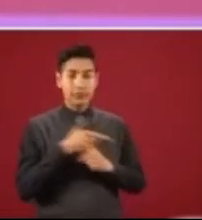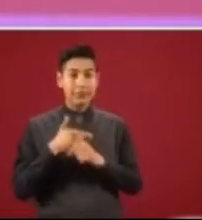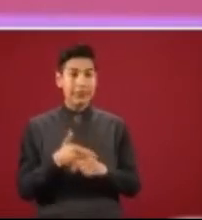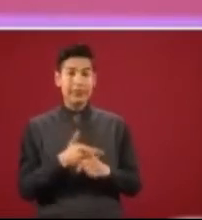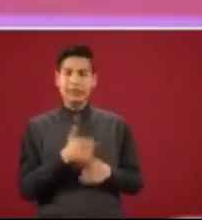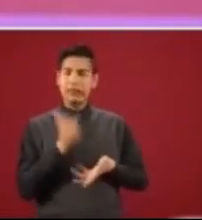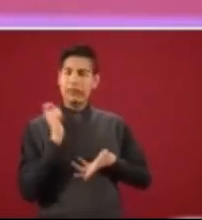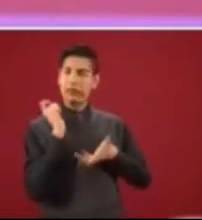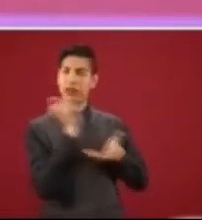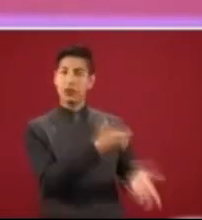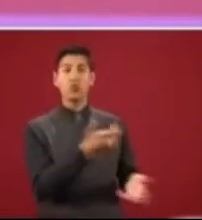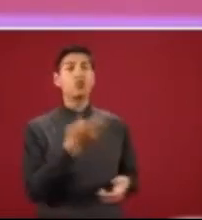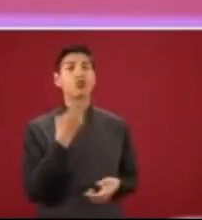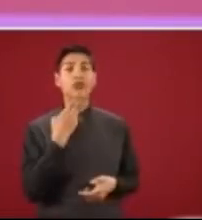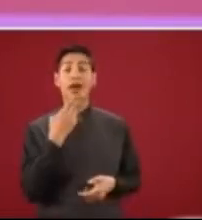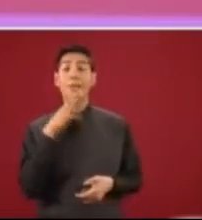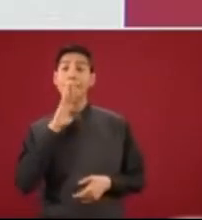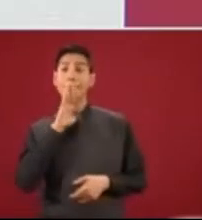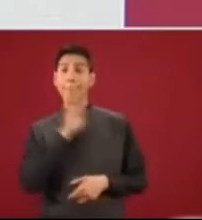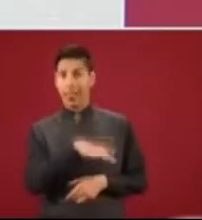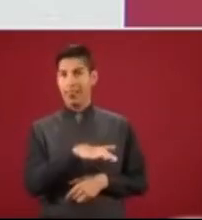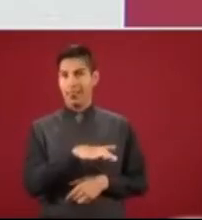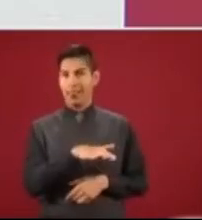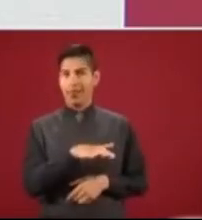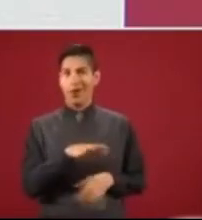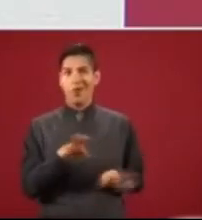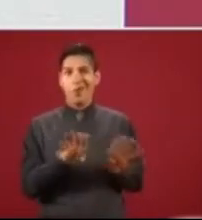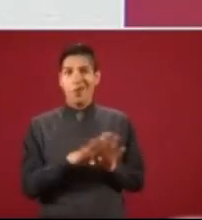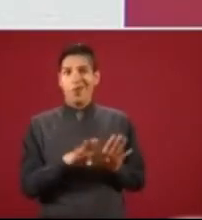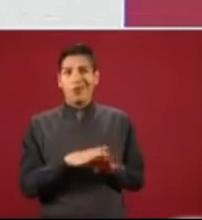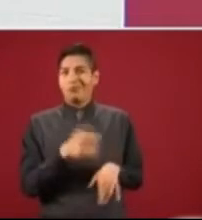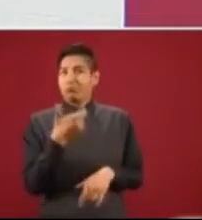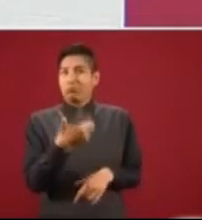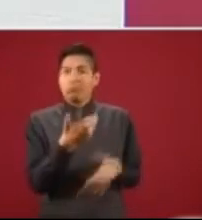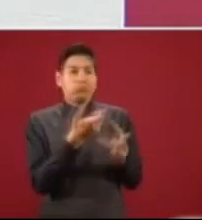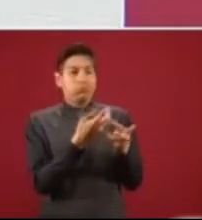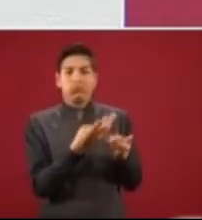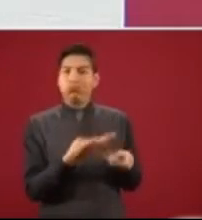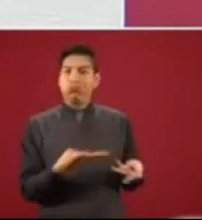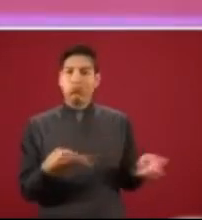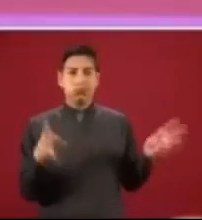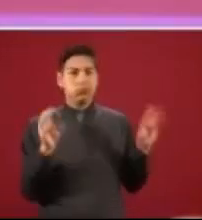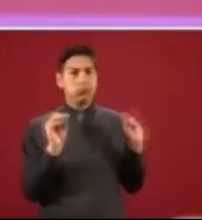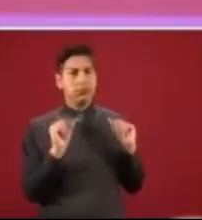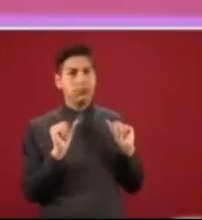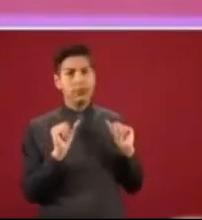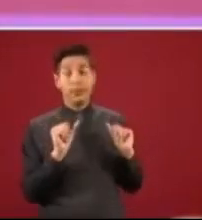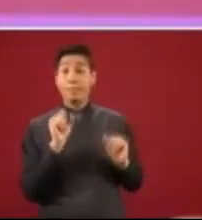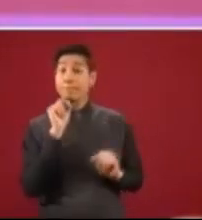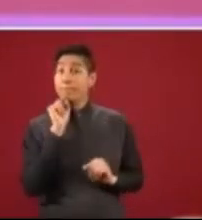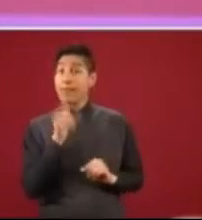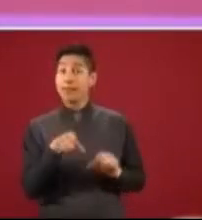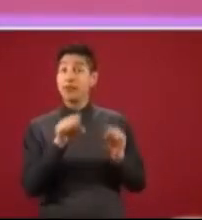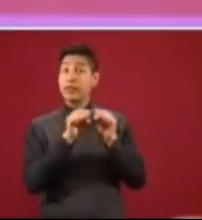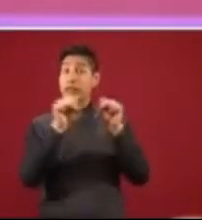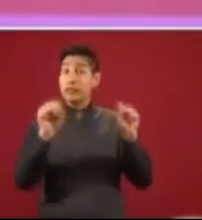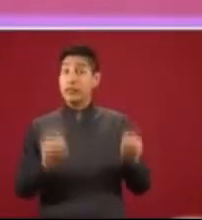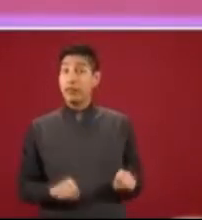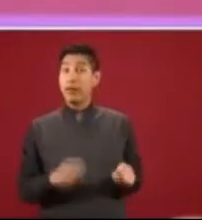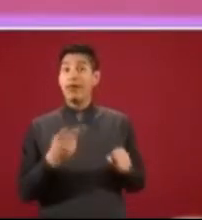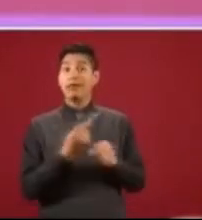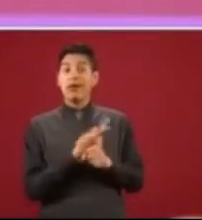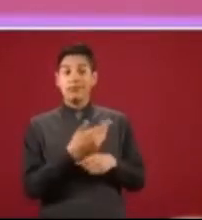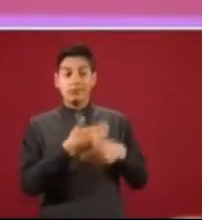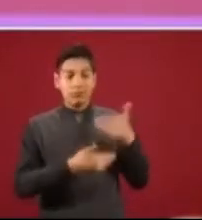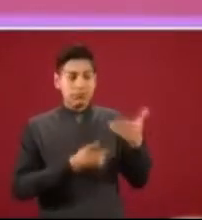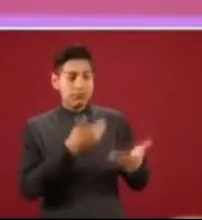de los recursos públicos que hacían que no rindieran estos recursos y que hacían que el sistema no pudiera